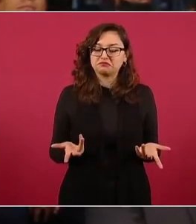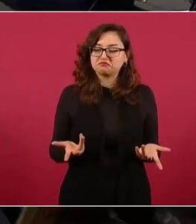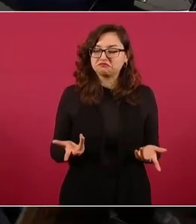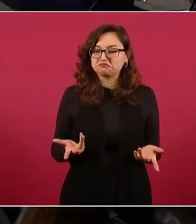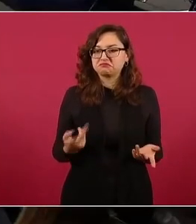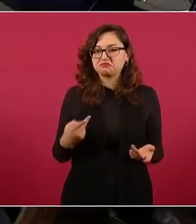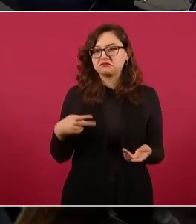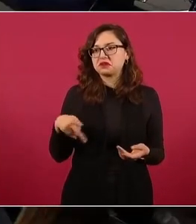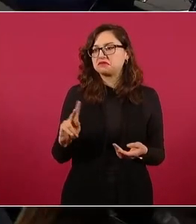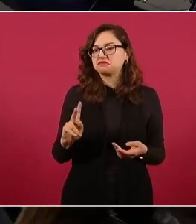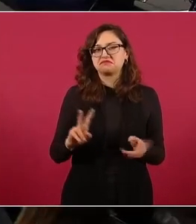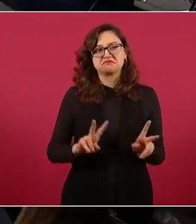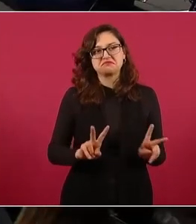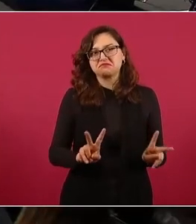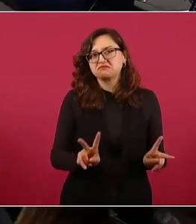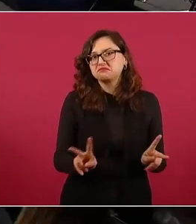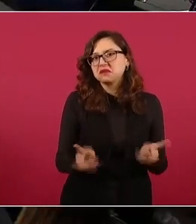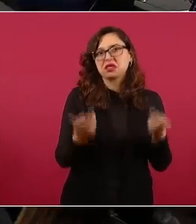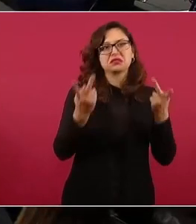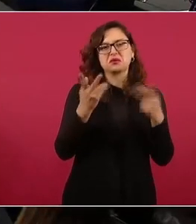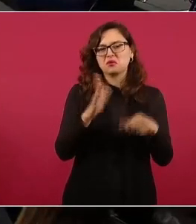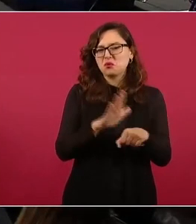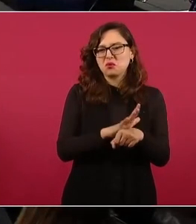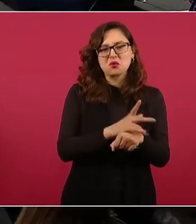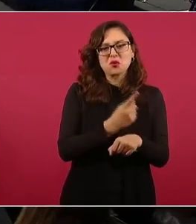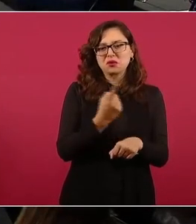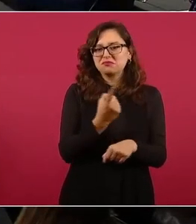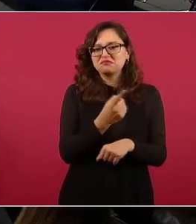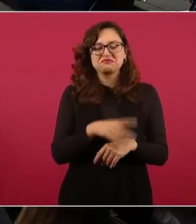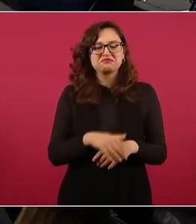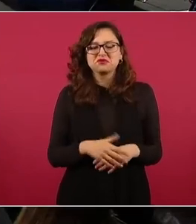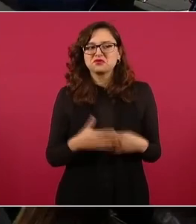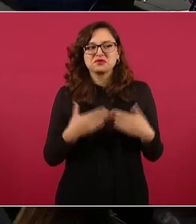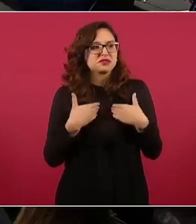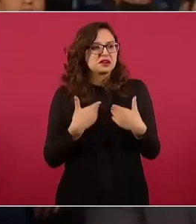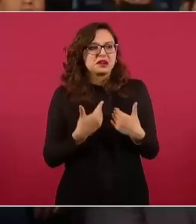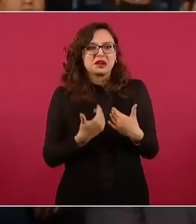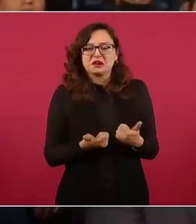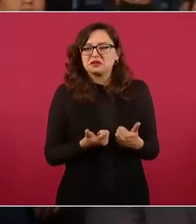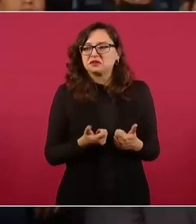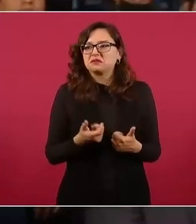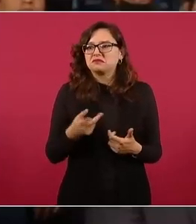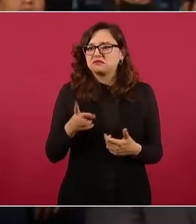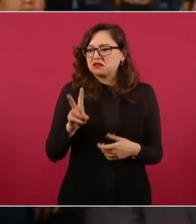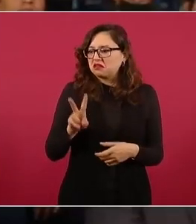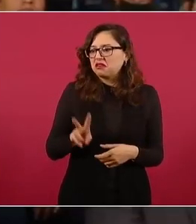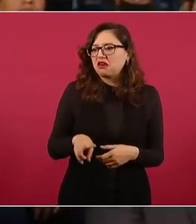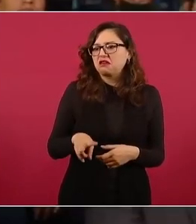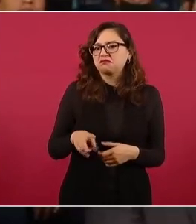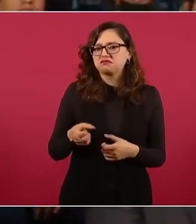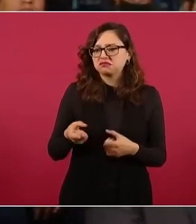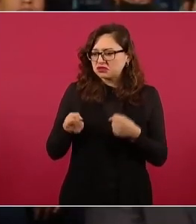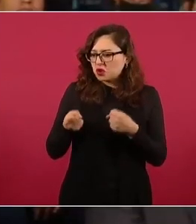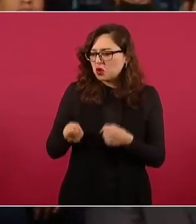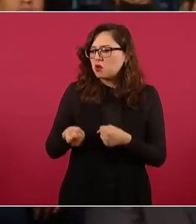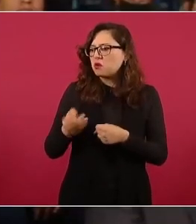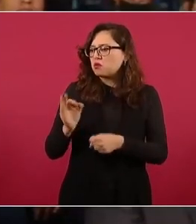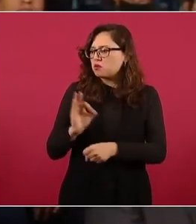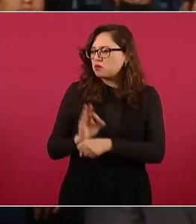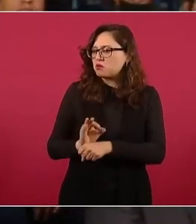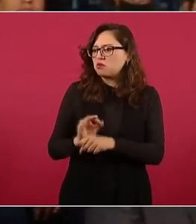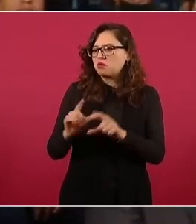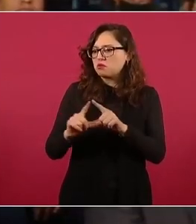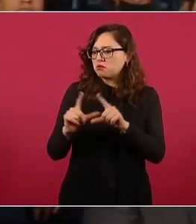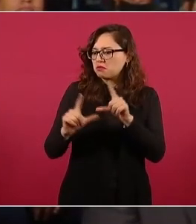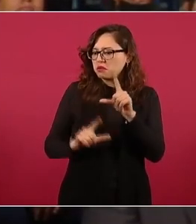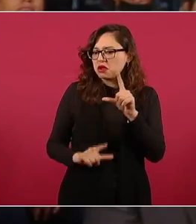daba, era altamente rentable, tenía las mejores calificaciones por parte de todas